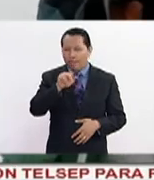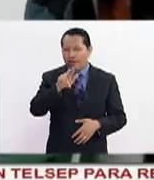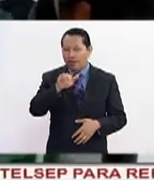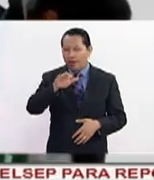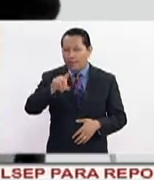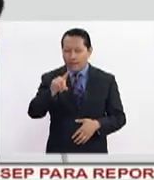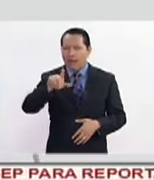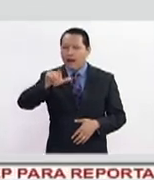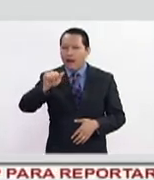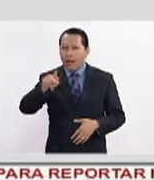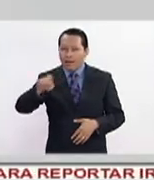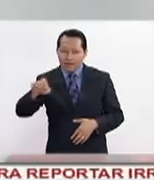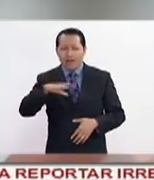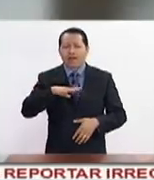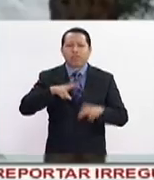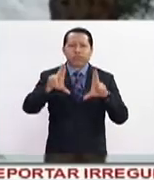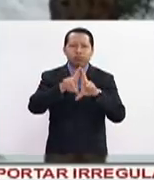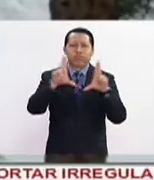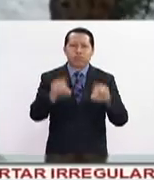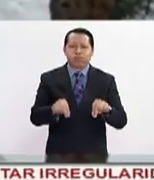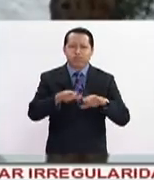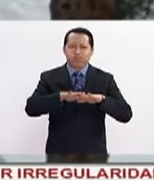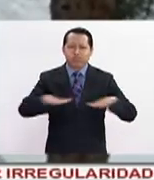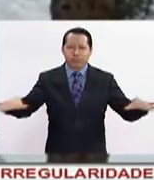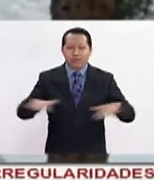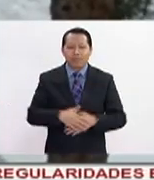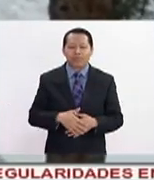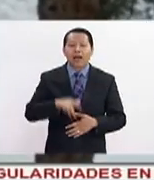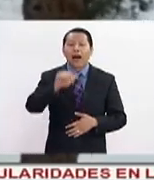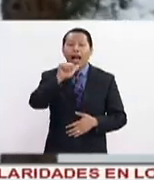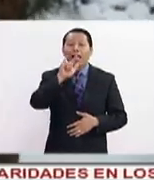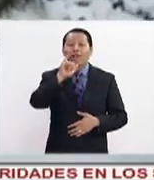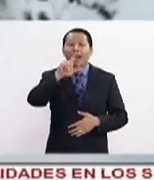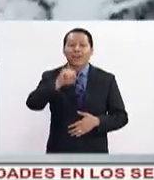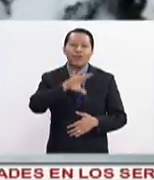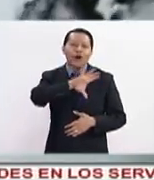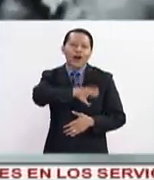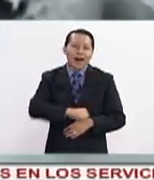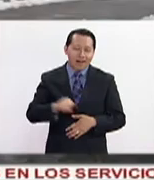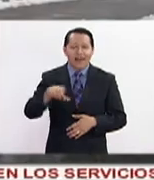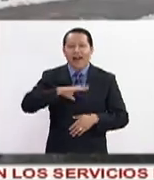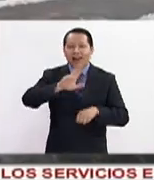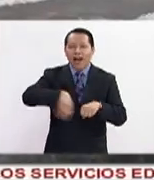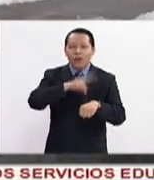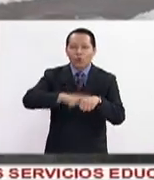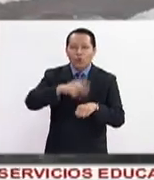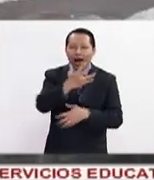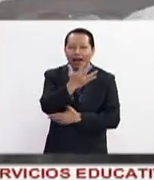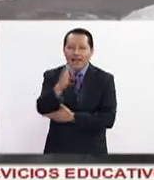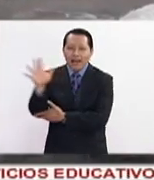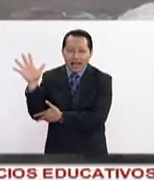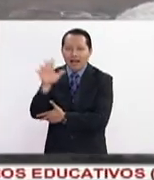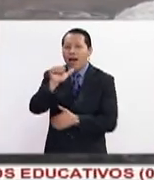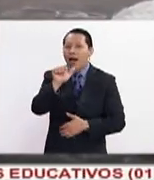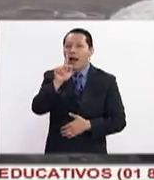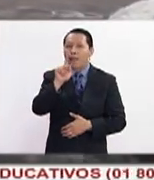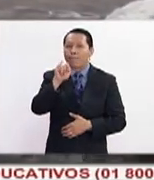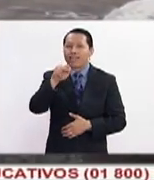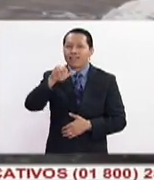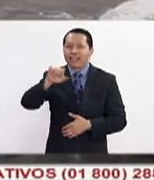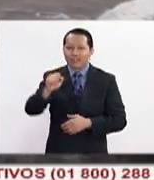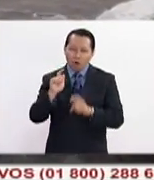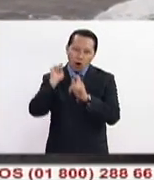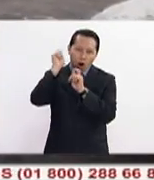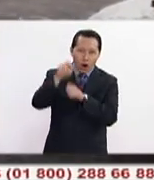que está completamente congelado. Alberto es amante de la naturaleza y del alpinismo. Después de recorrer durante 4 años la